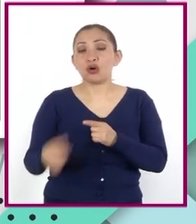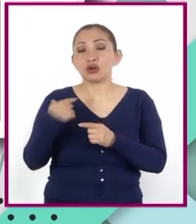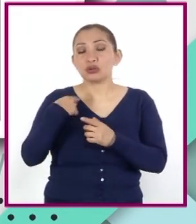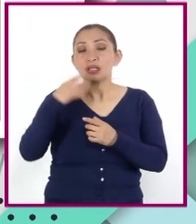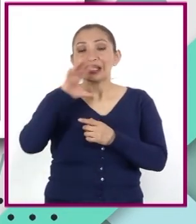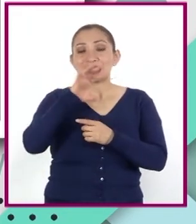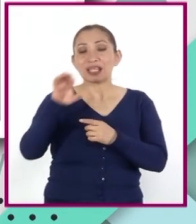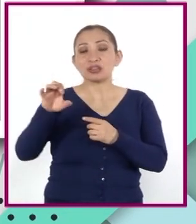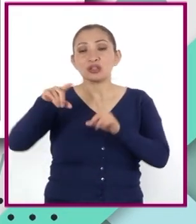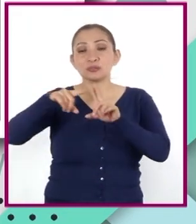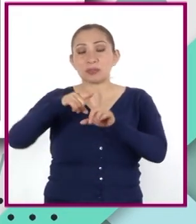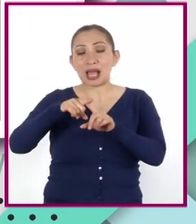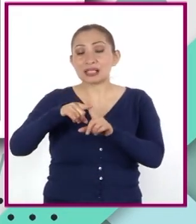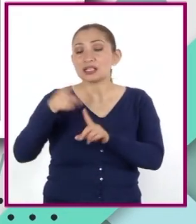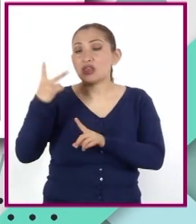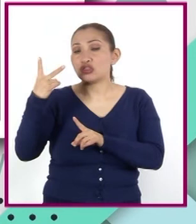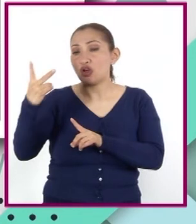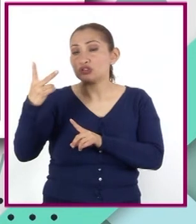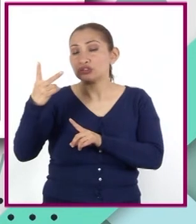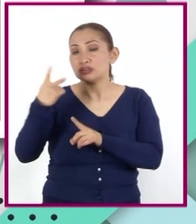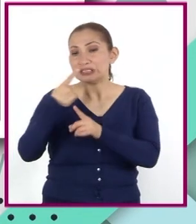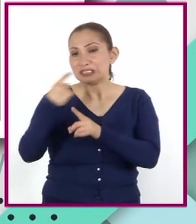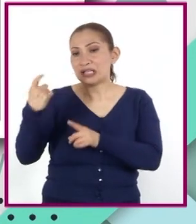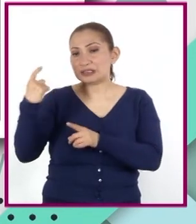suma de 500 más 2 veces 100.